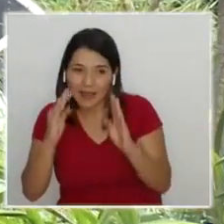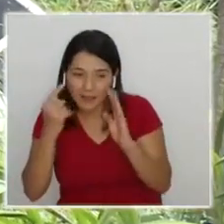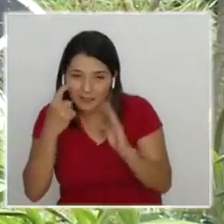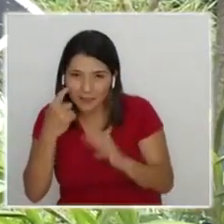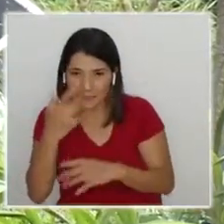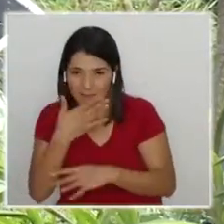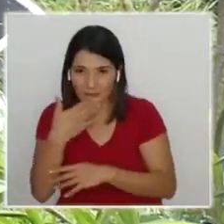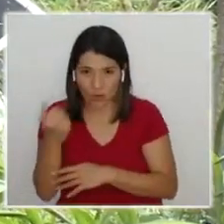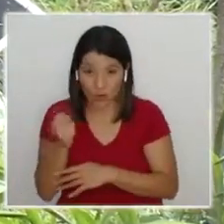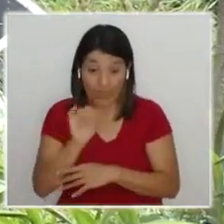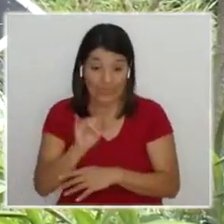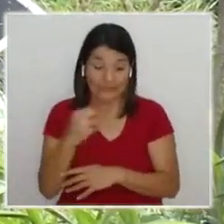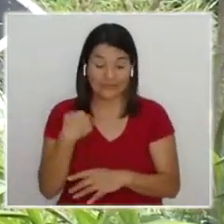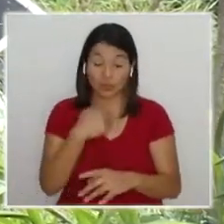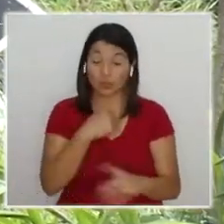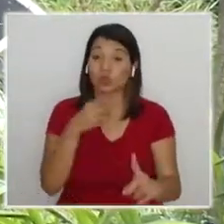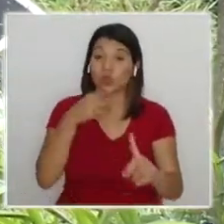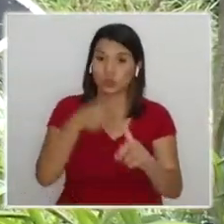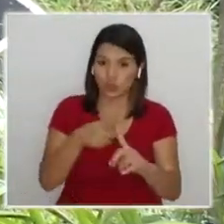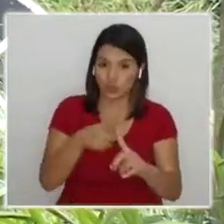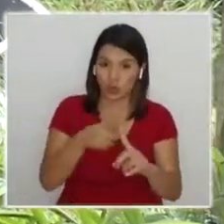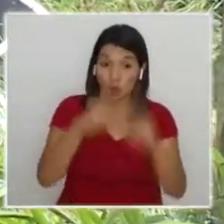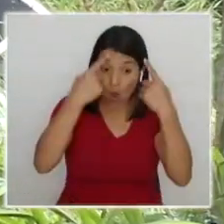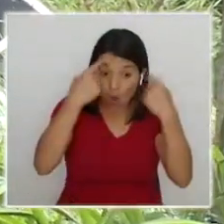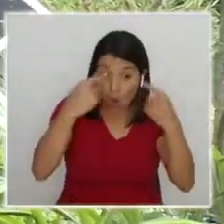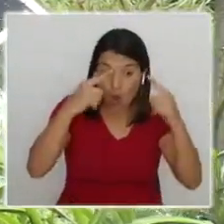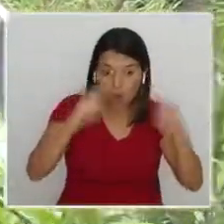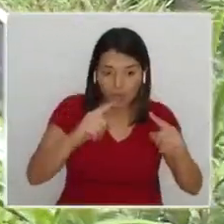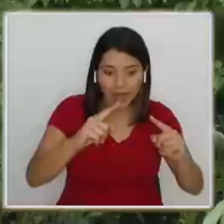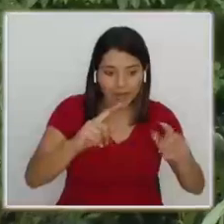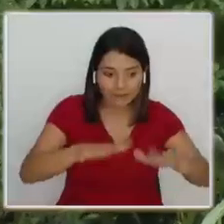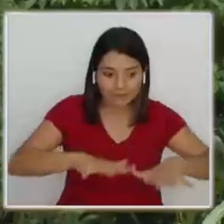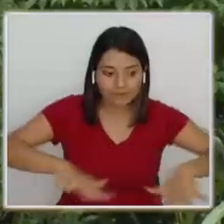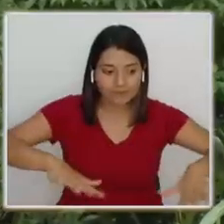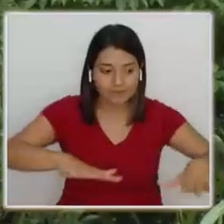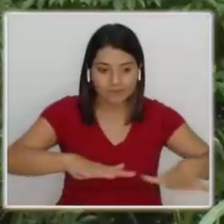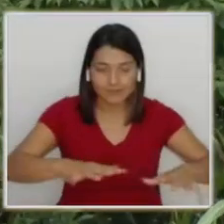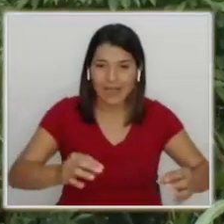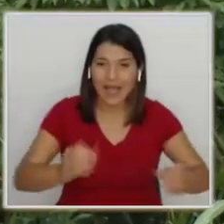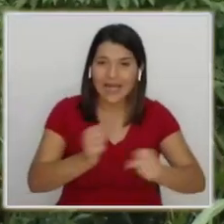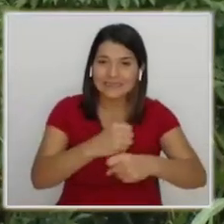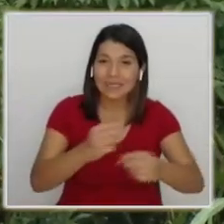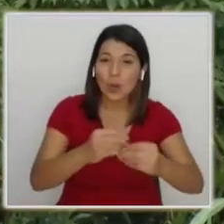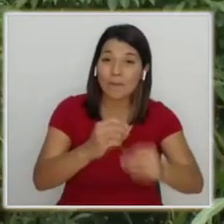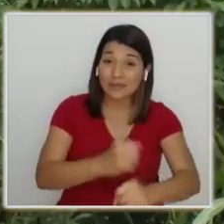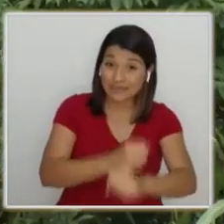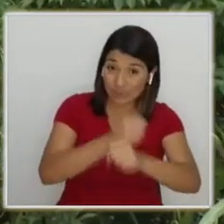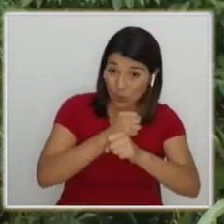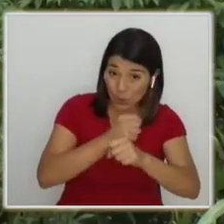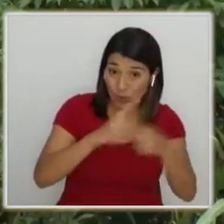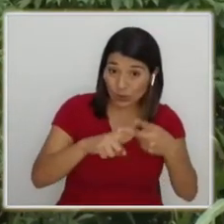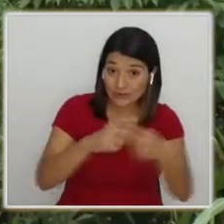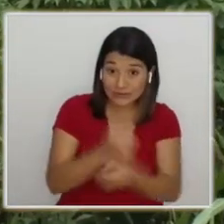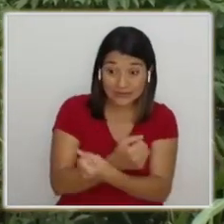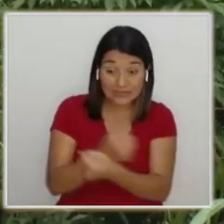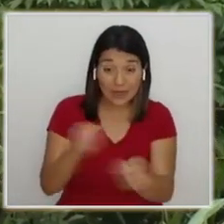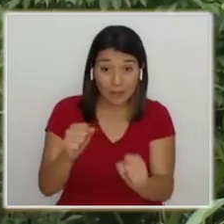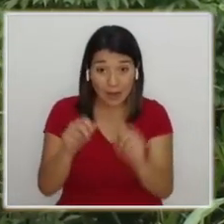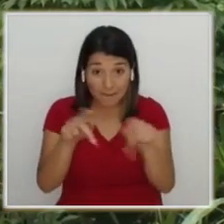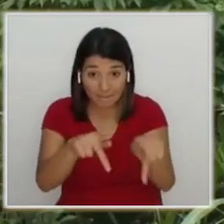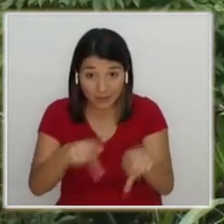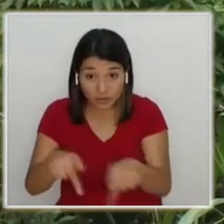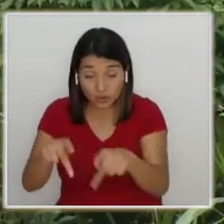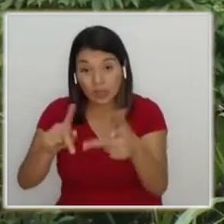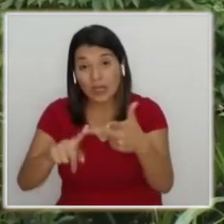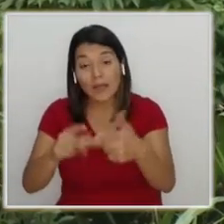ese momento, estabilizar la escena, rescatar a las personas y desde ese momento empezar a mejorar sus